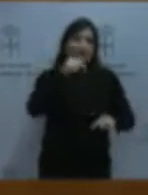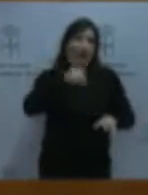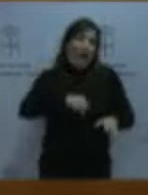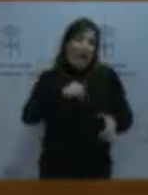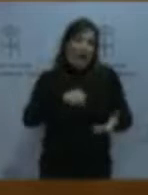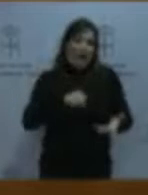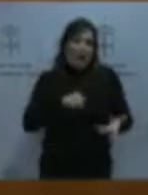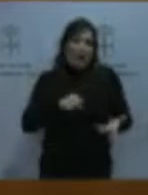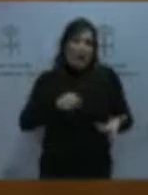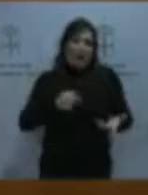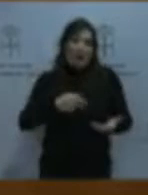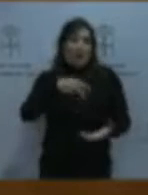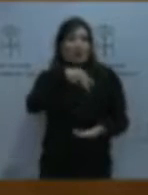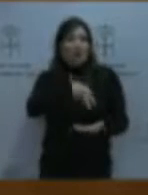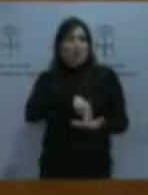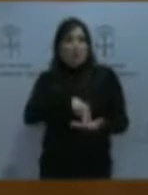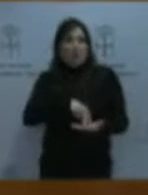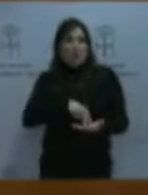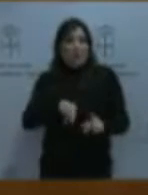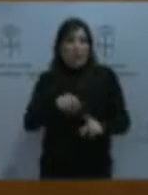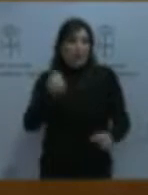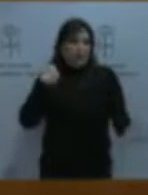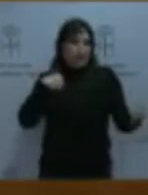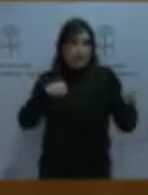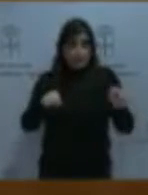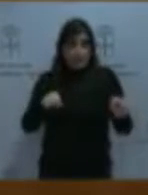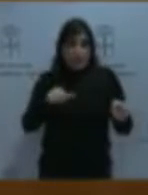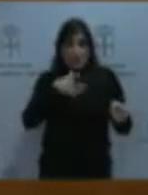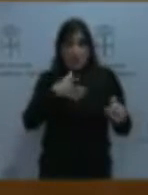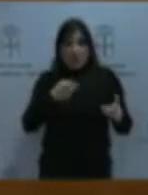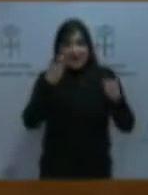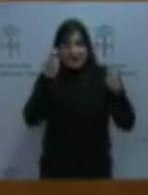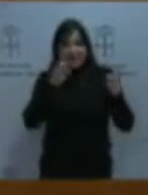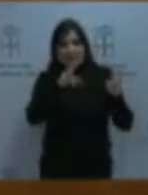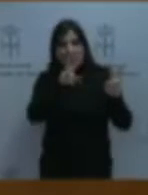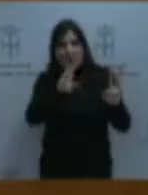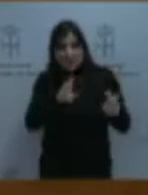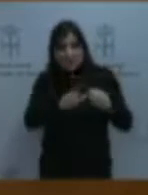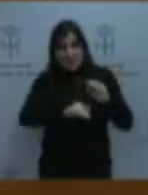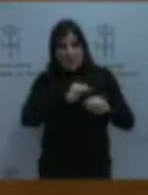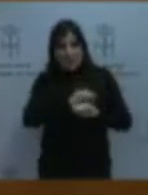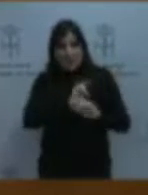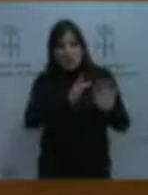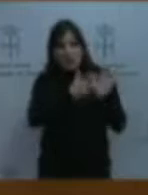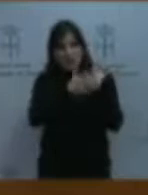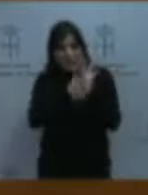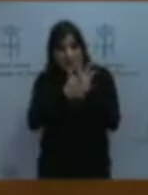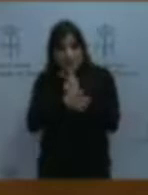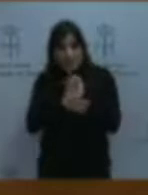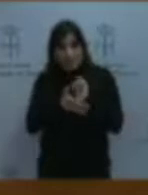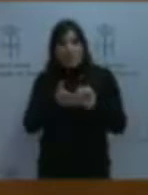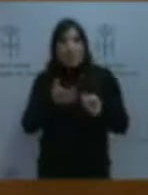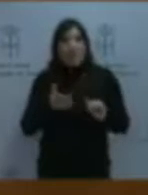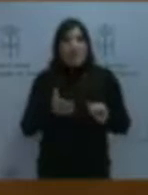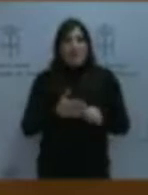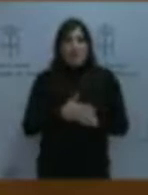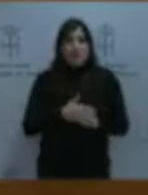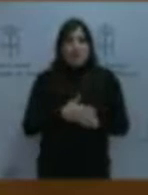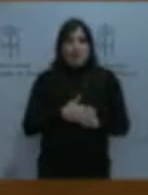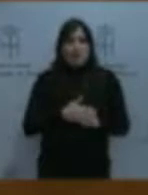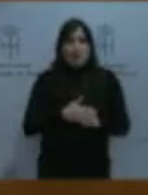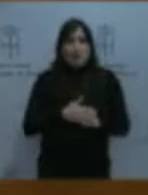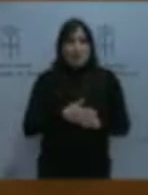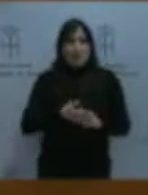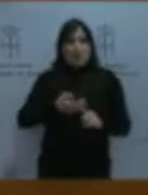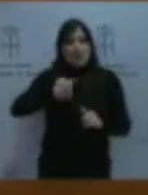atril para este tema de los incumplimientos, señalaban la nuestra fondera preocupación